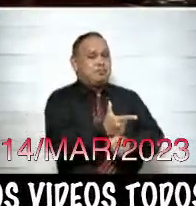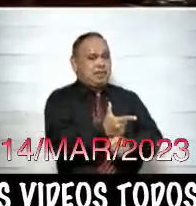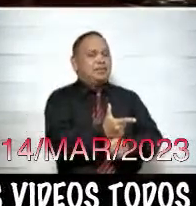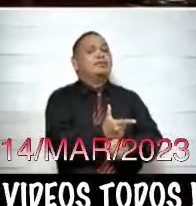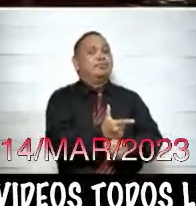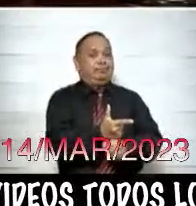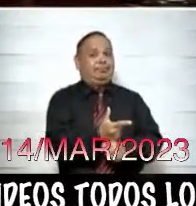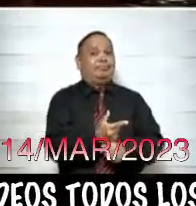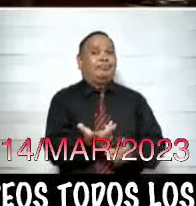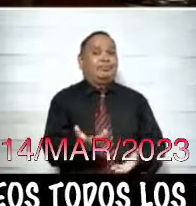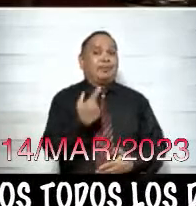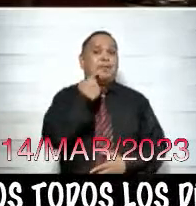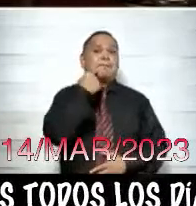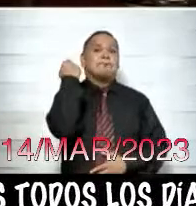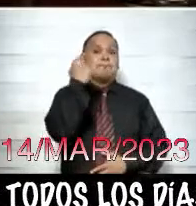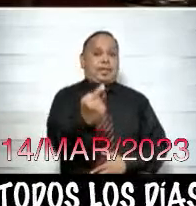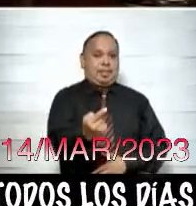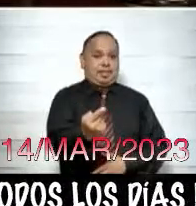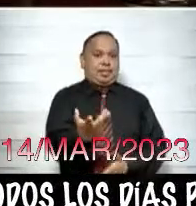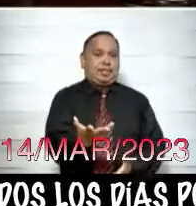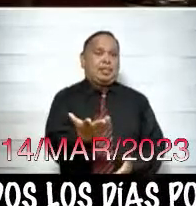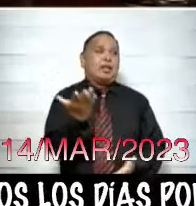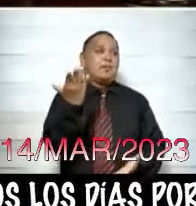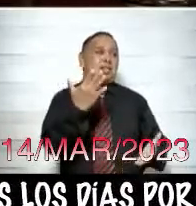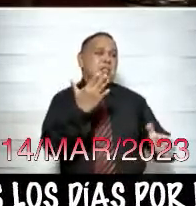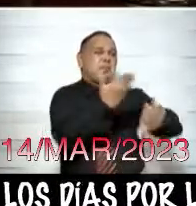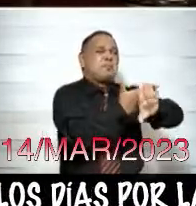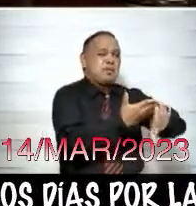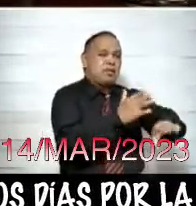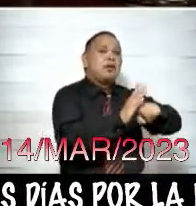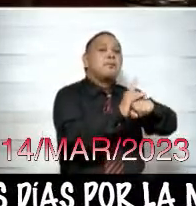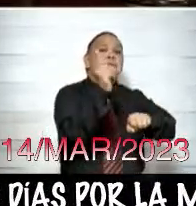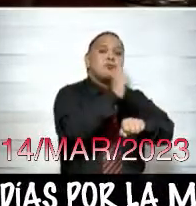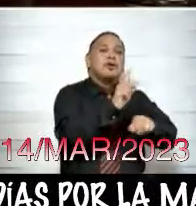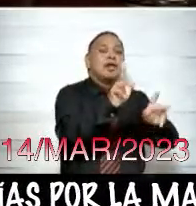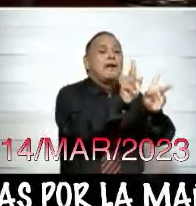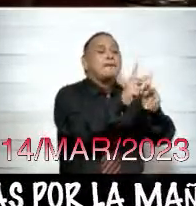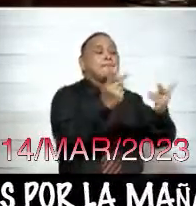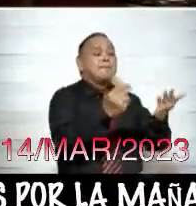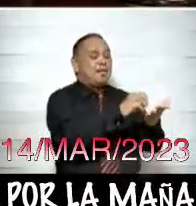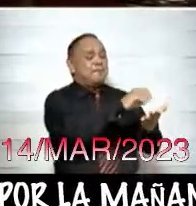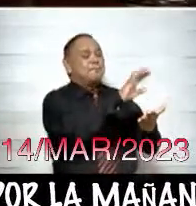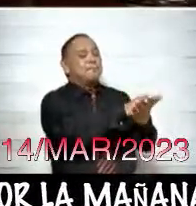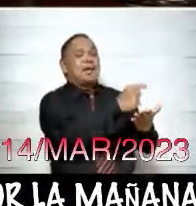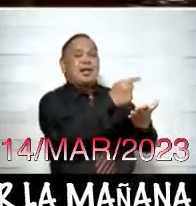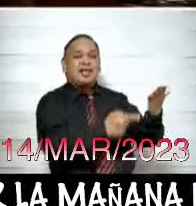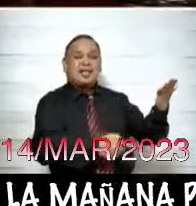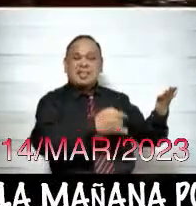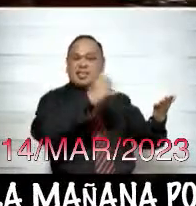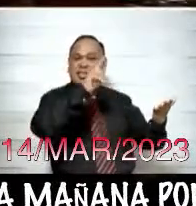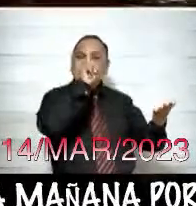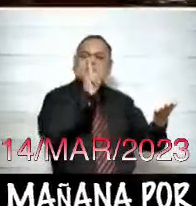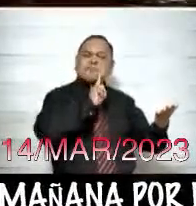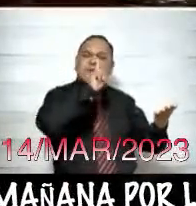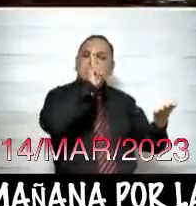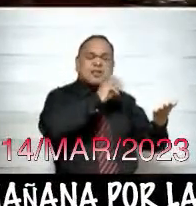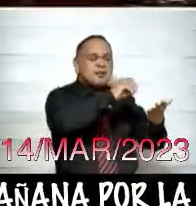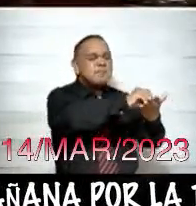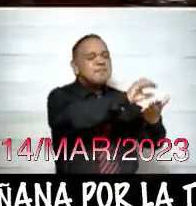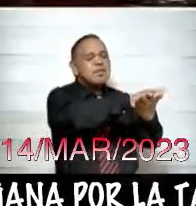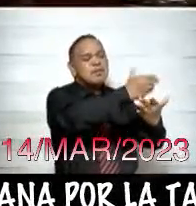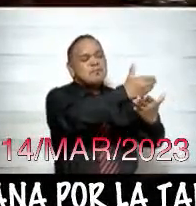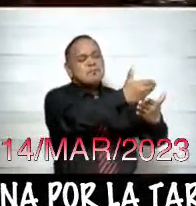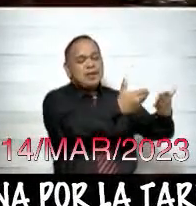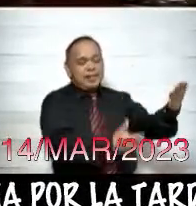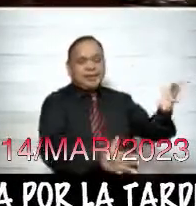amor. Pero como dicen, no puede uno irse contra ellos porque son páginas inventadas, que eso es lo que se ha degradado a veces en las